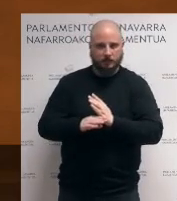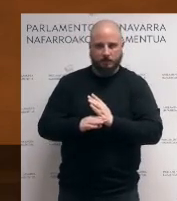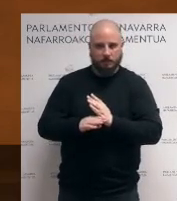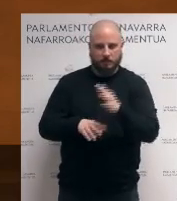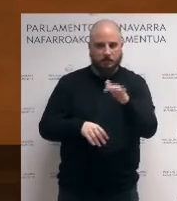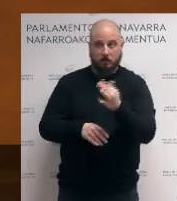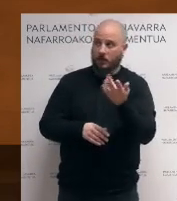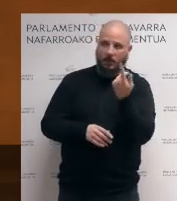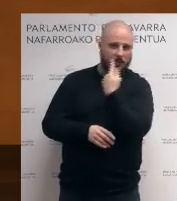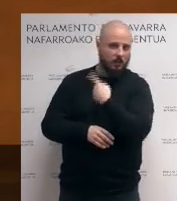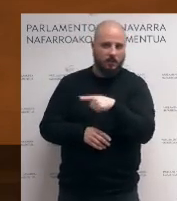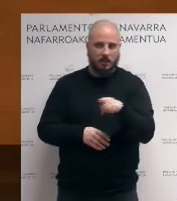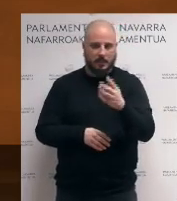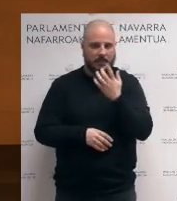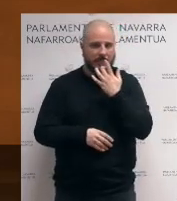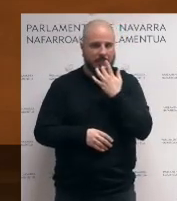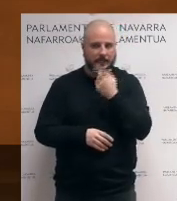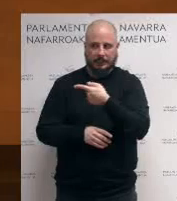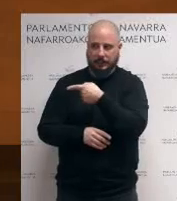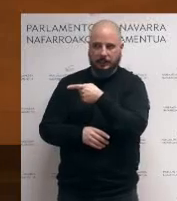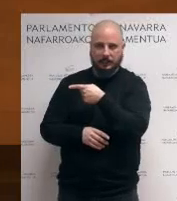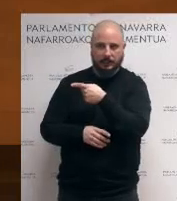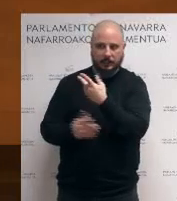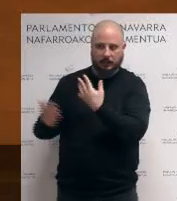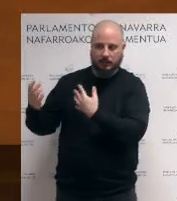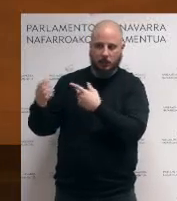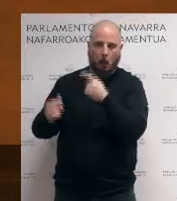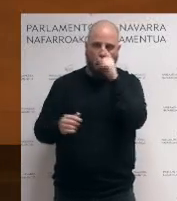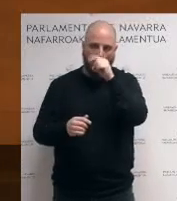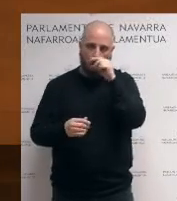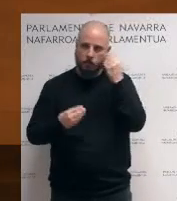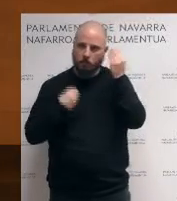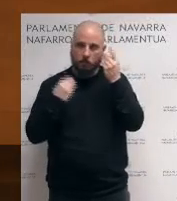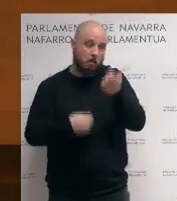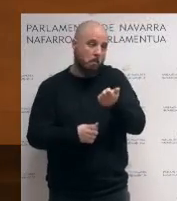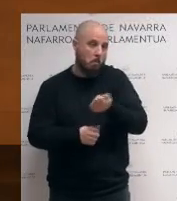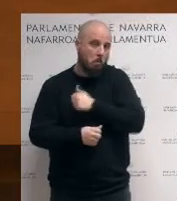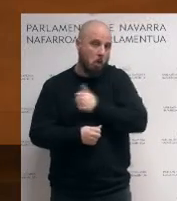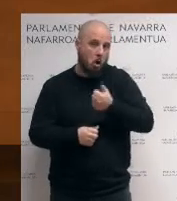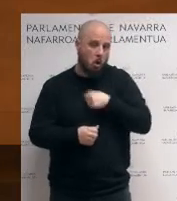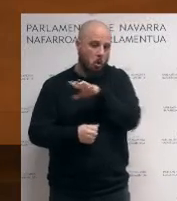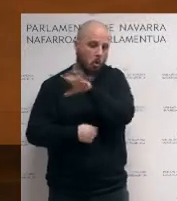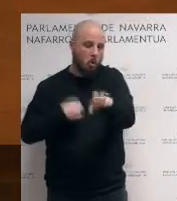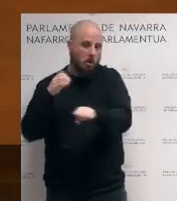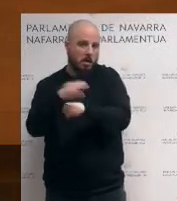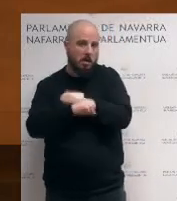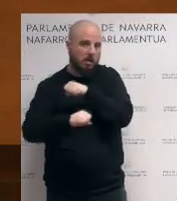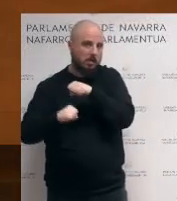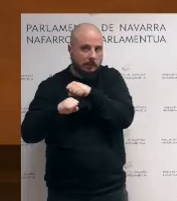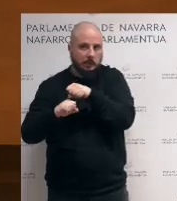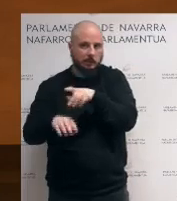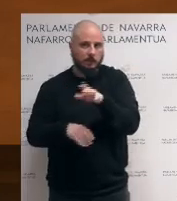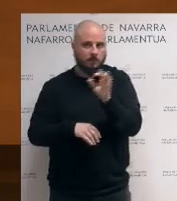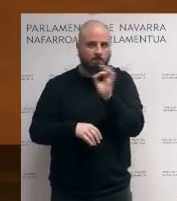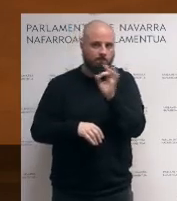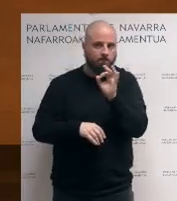para defendernos nosotros de una invasión si Putin decide que los polacos son muy rusos y parte de la esfera de la